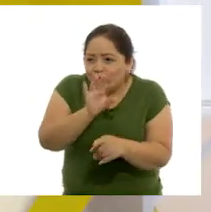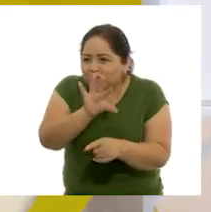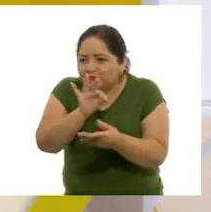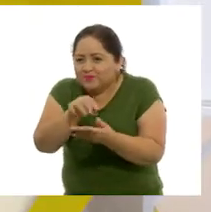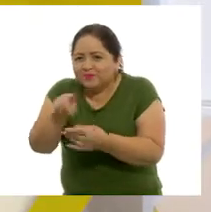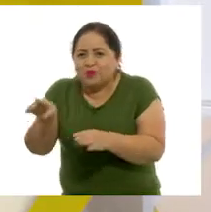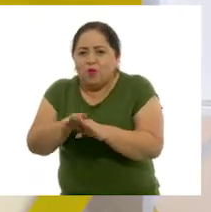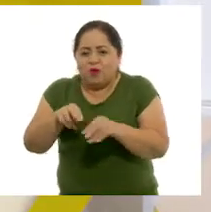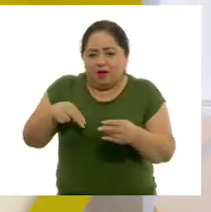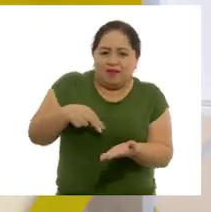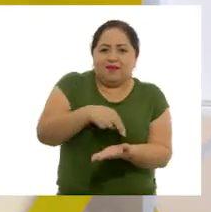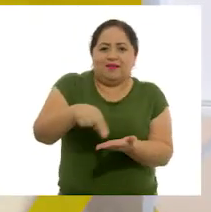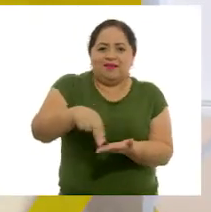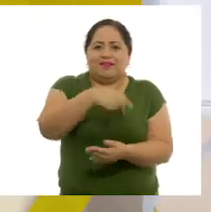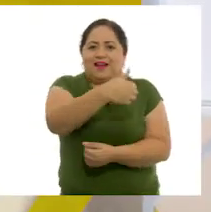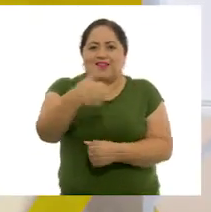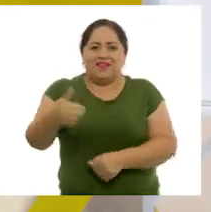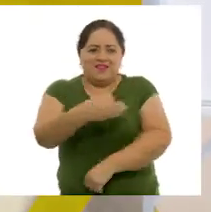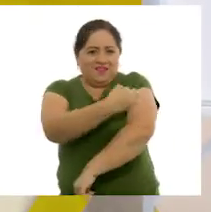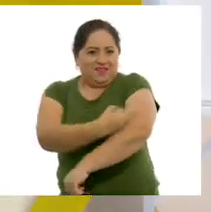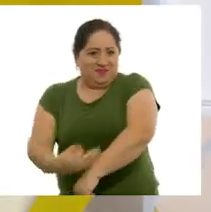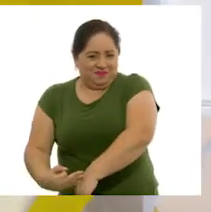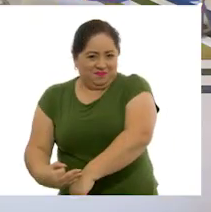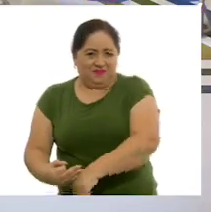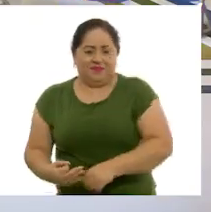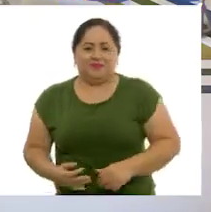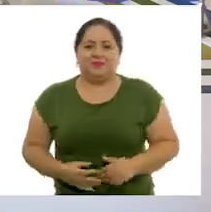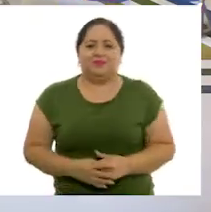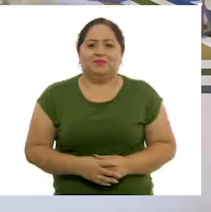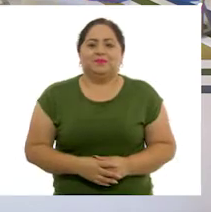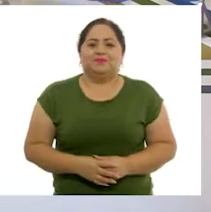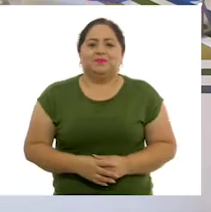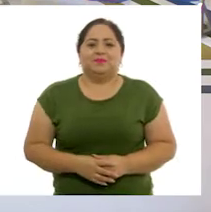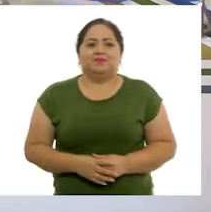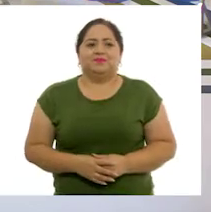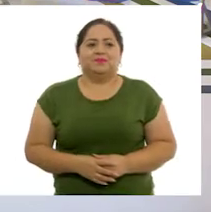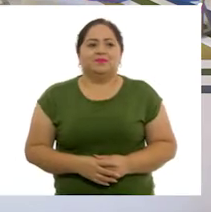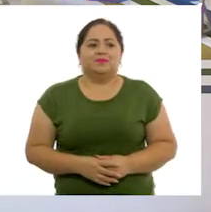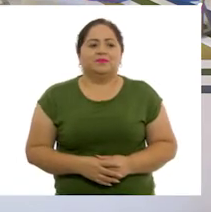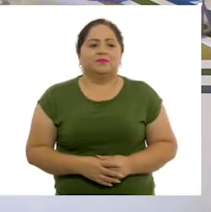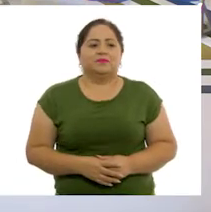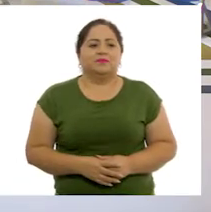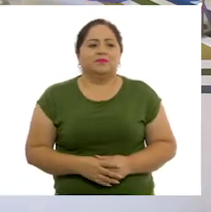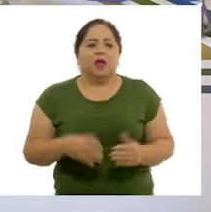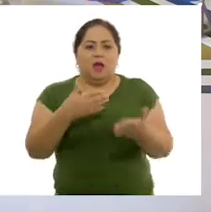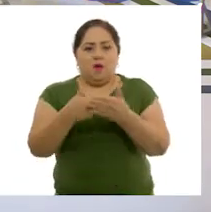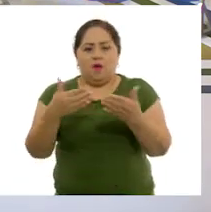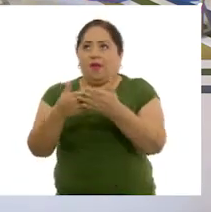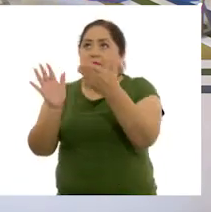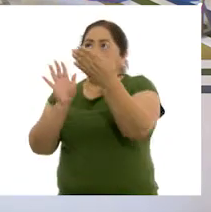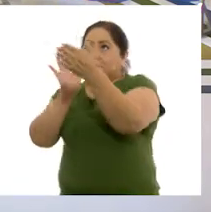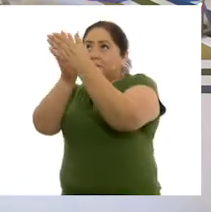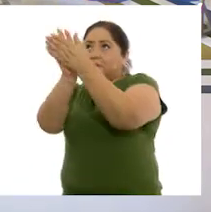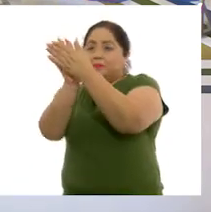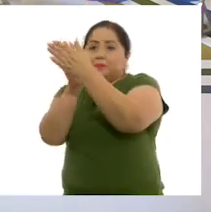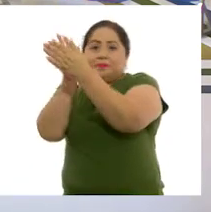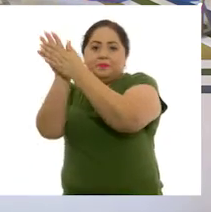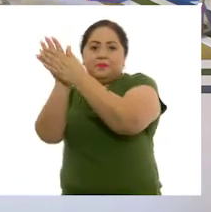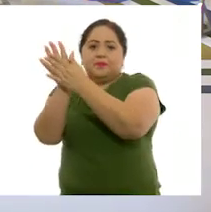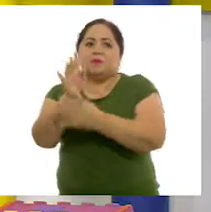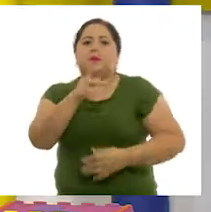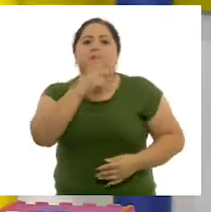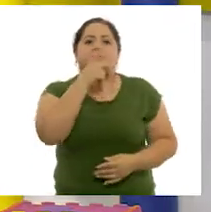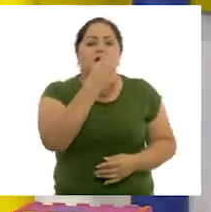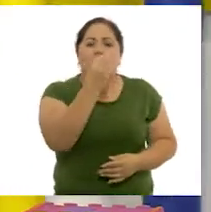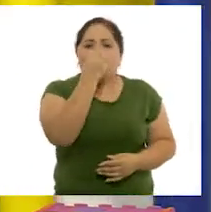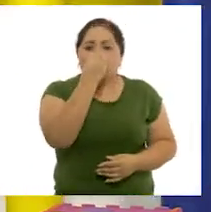de los andares de cada miembro de la familia. Déjame, los pegamos. Ponemos aquí papá oso. Sí,